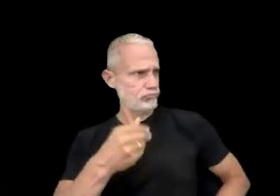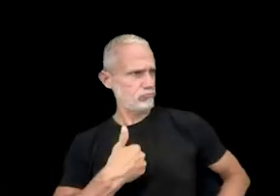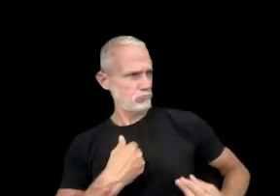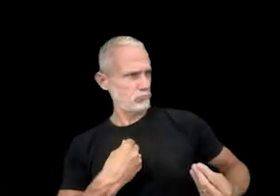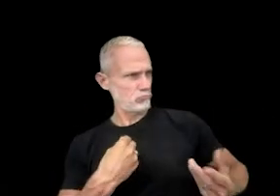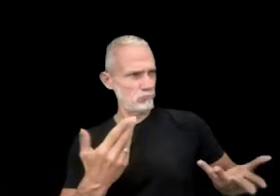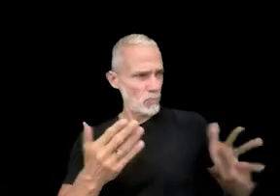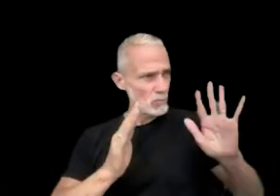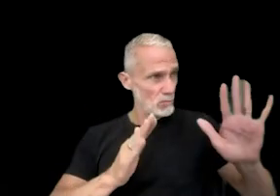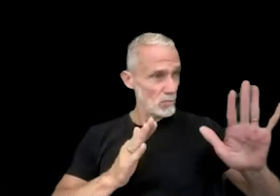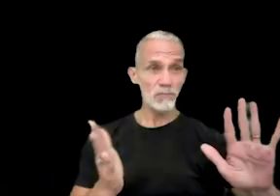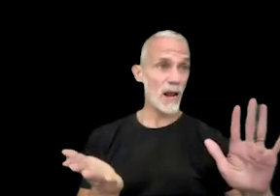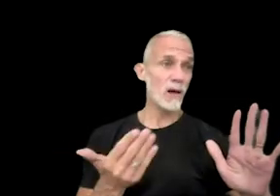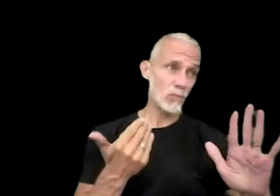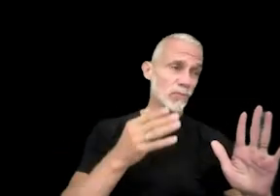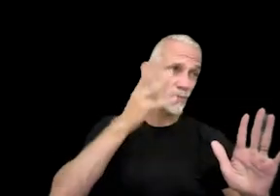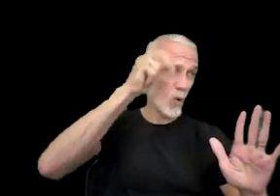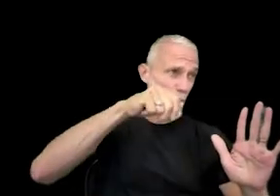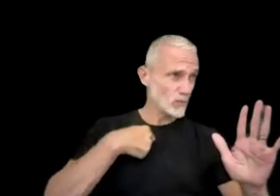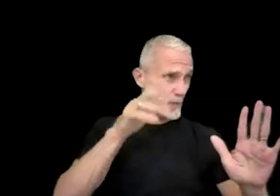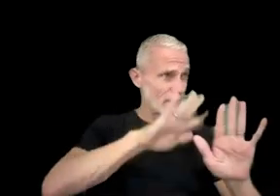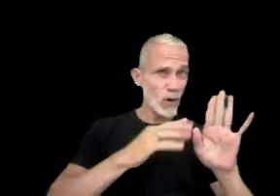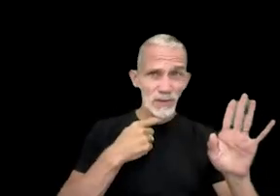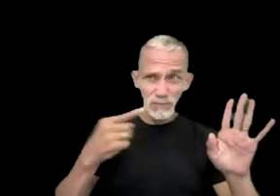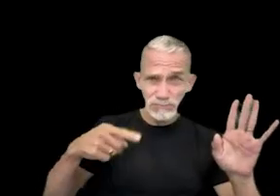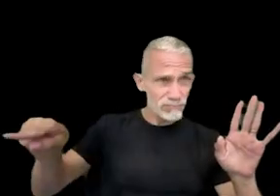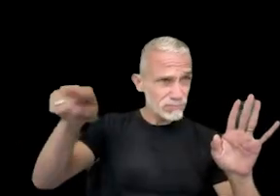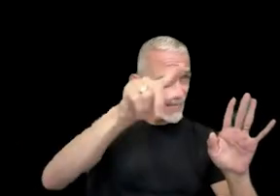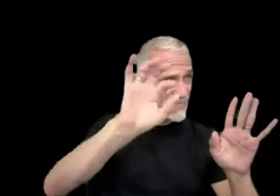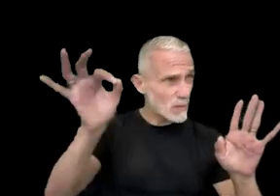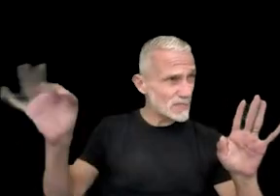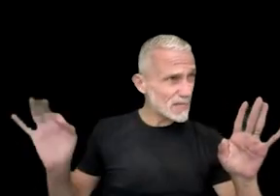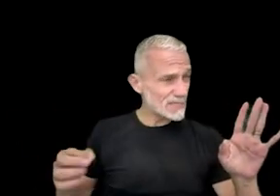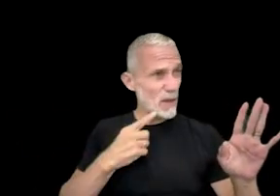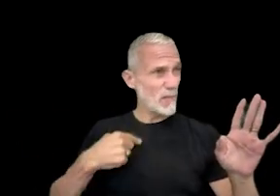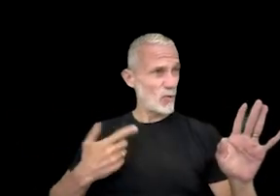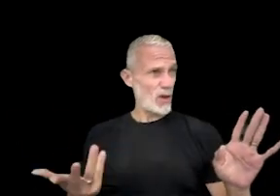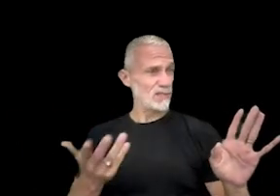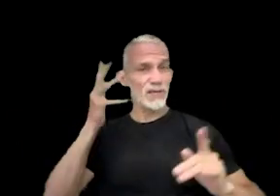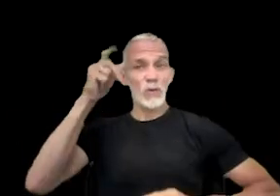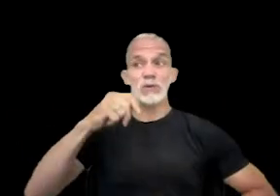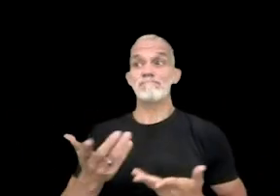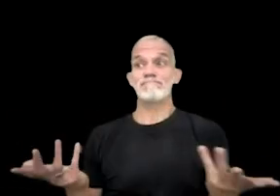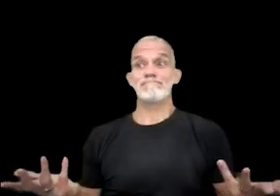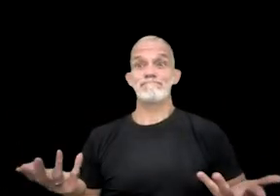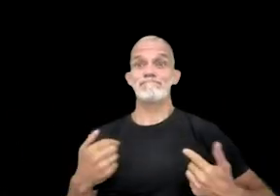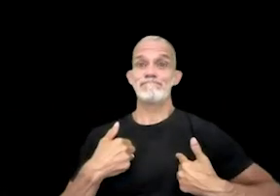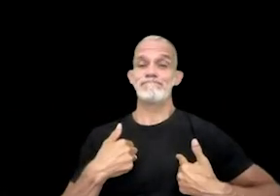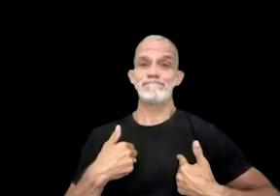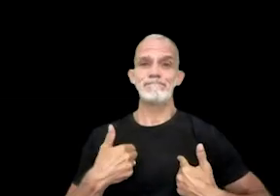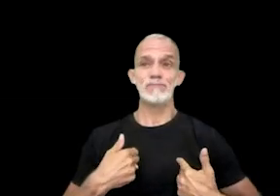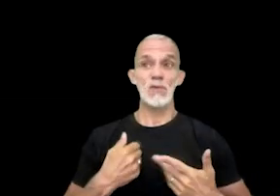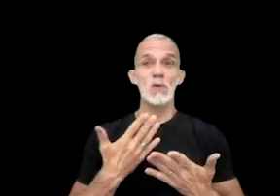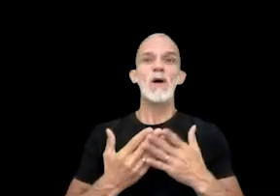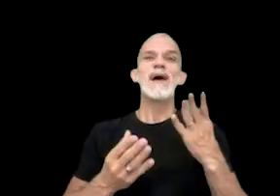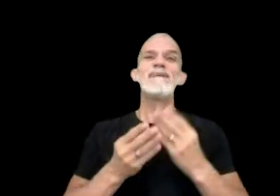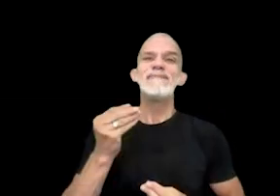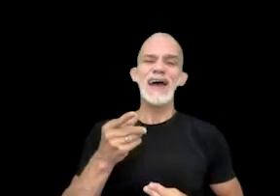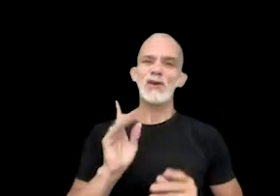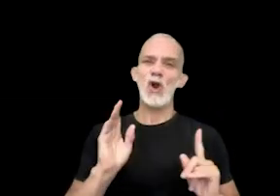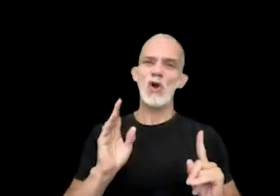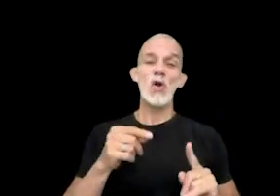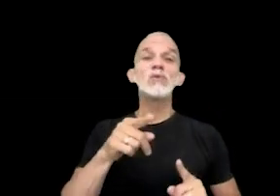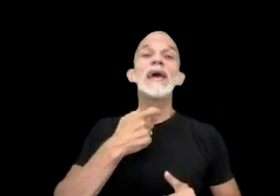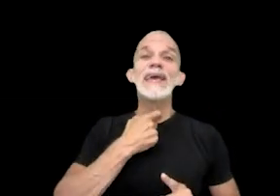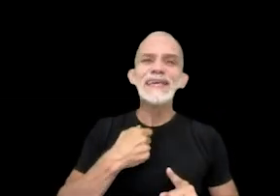voy al juez, le digo, bueno, está bien, juez, me equivoqué, pero le pregunté al sujeto que sabía. Y el juez me va a decir, usted estuvo frente a un error de prohibición, usted